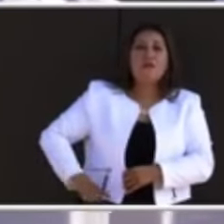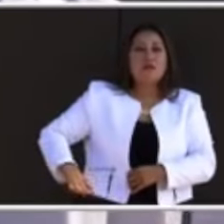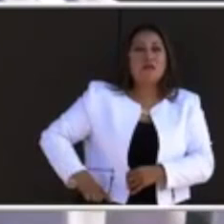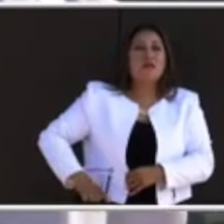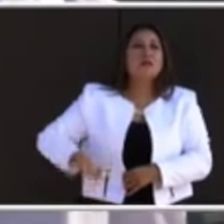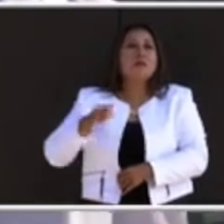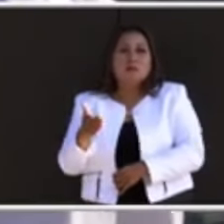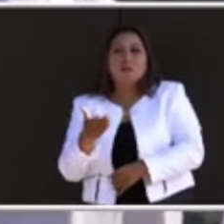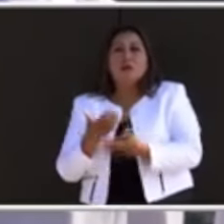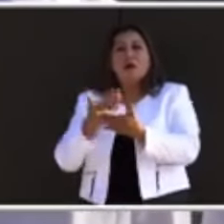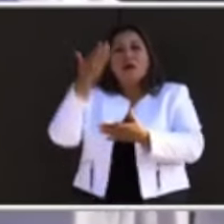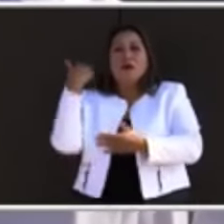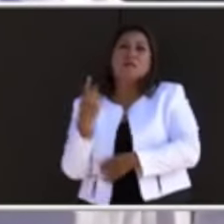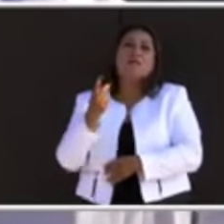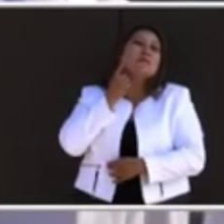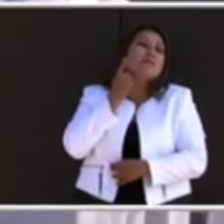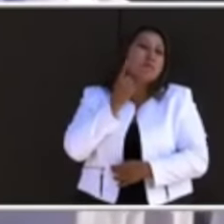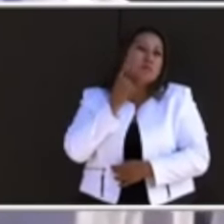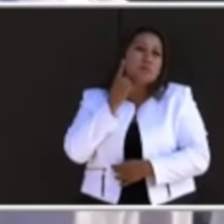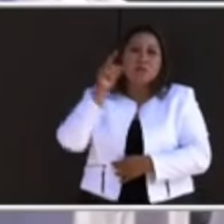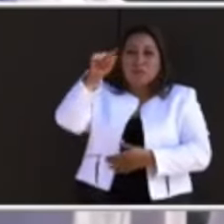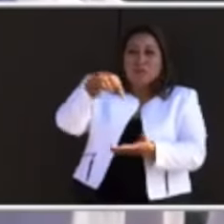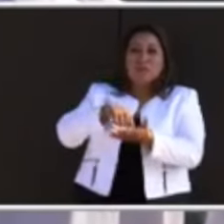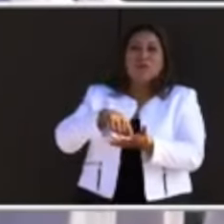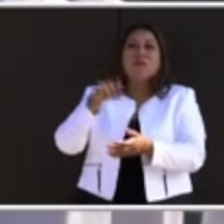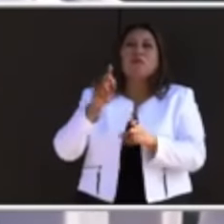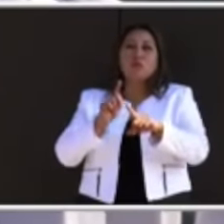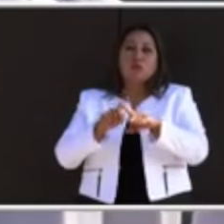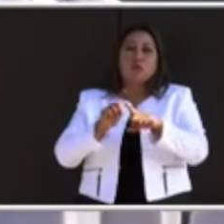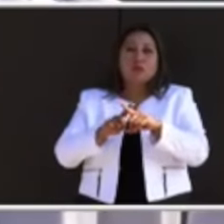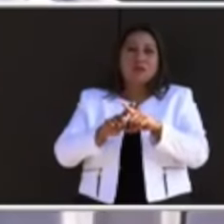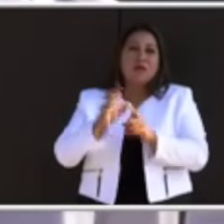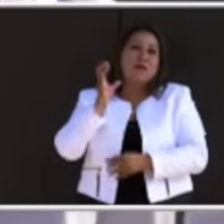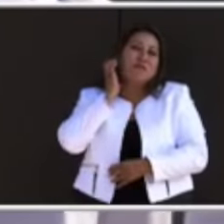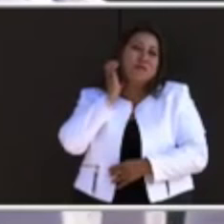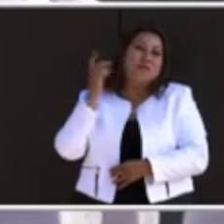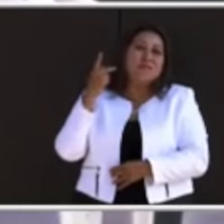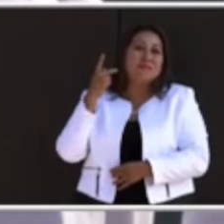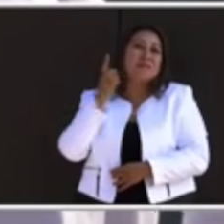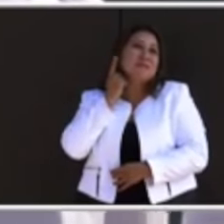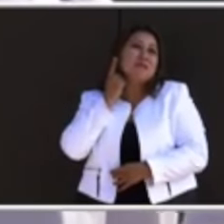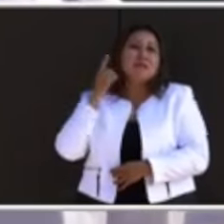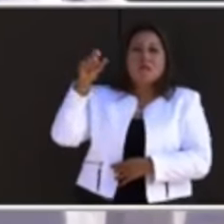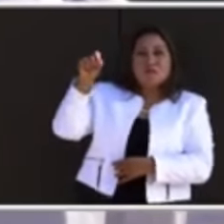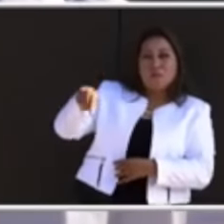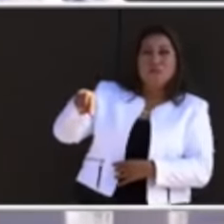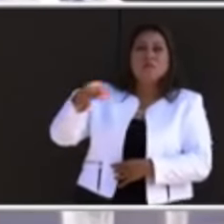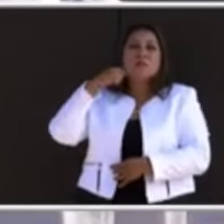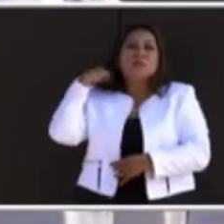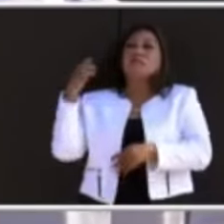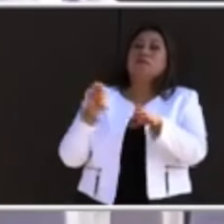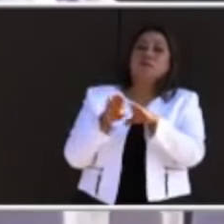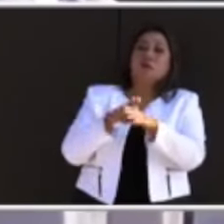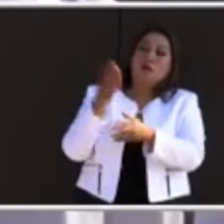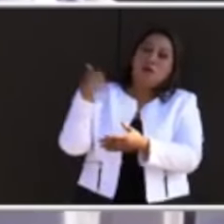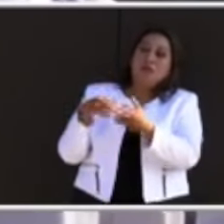la 63ª legislatura del Congreso de la Unión. Se ha desempeñado en distintas tareas, tanto